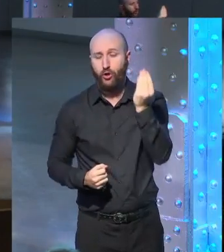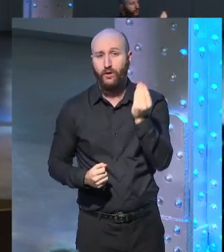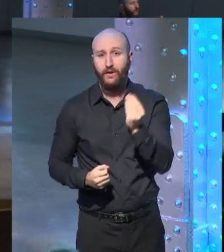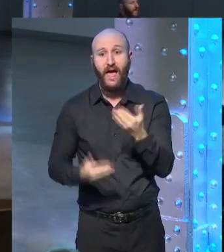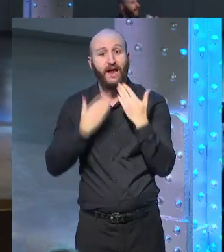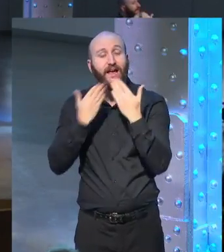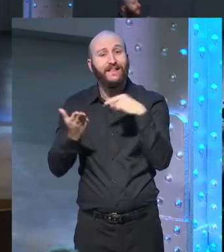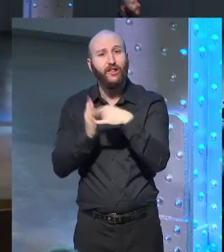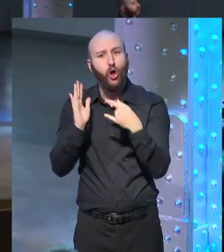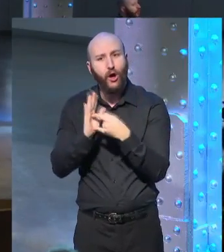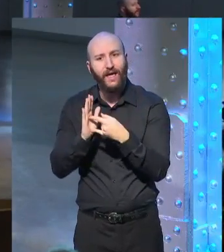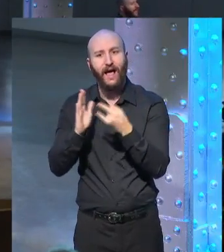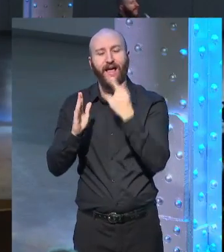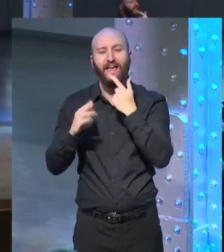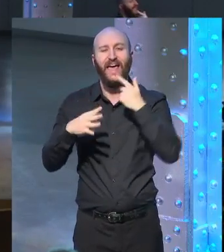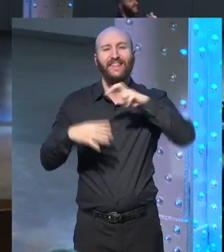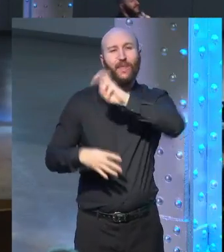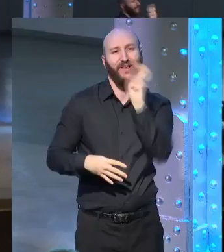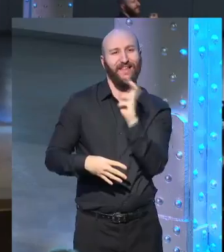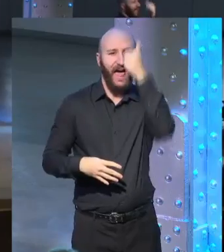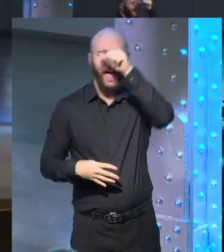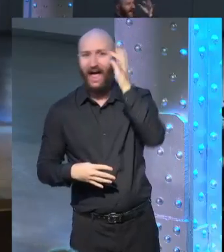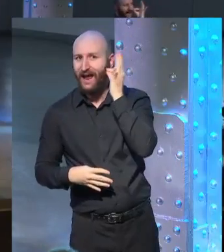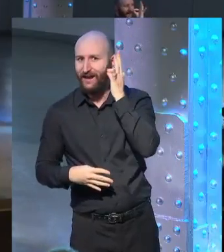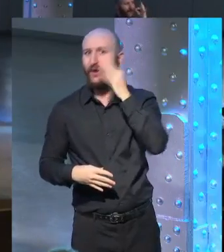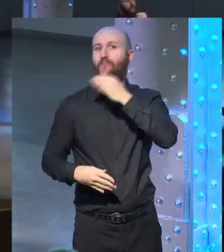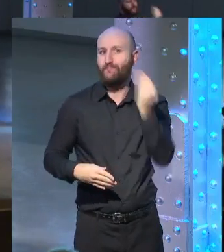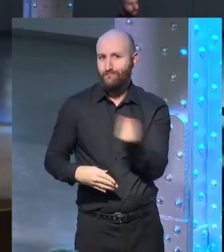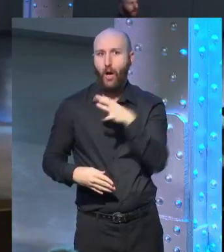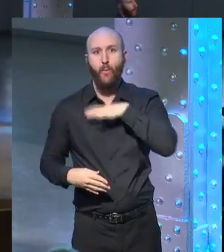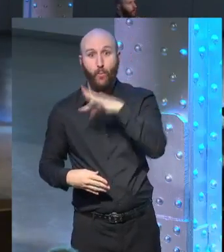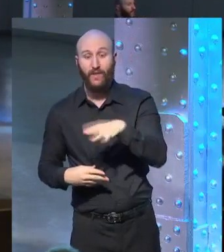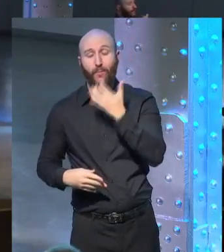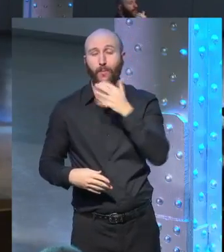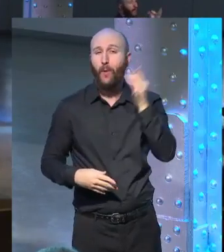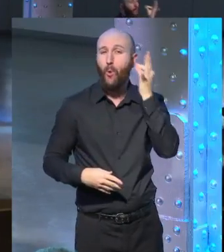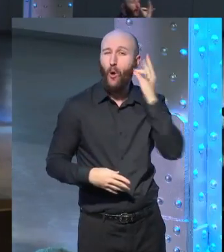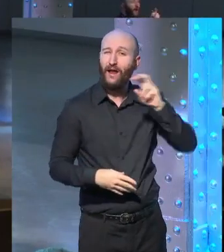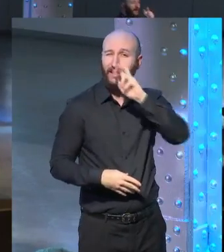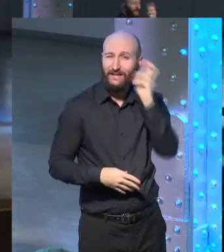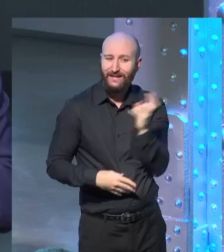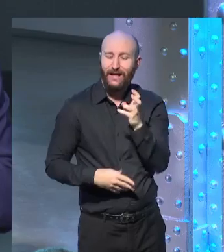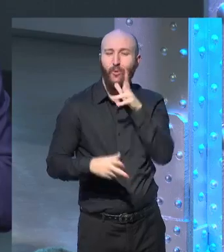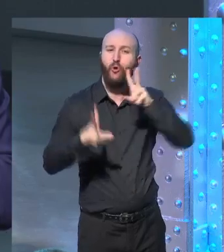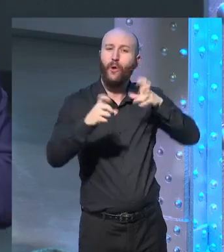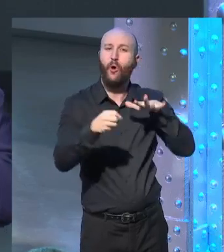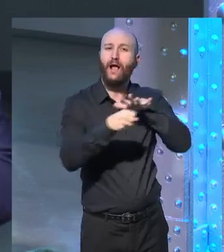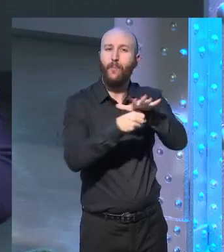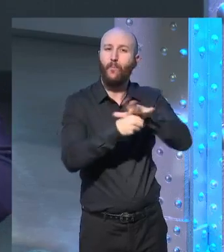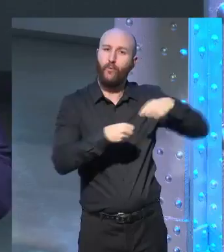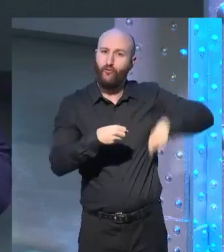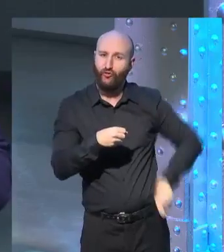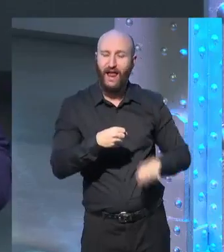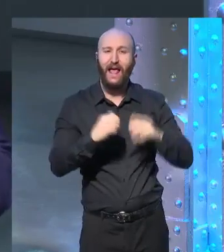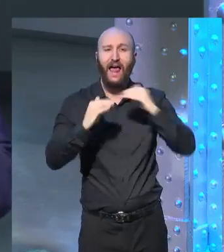tecnología podemos trabajar en la mejora de la diversidad de género, en la incorporación de la mujer en este nuevo campo profesional. Además, también para reducir